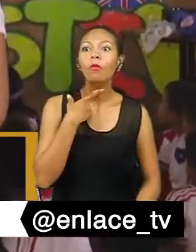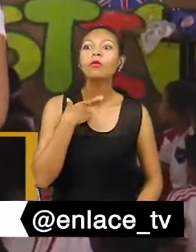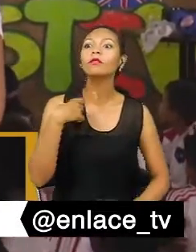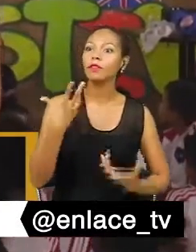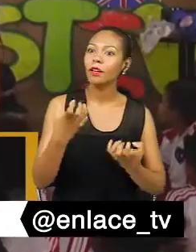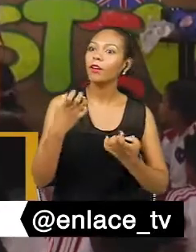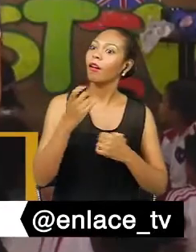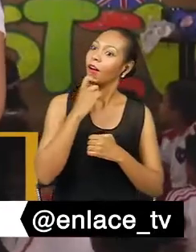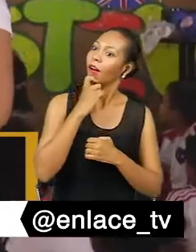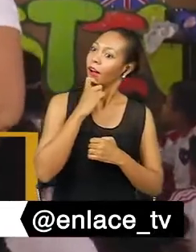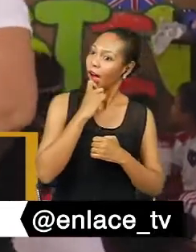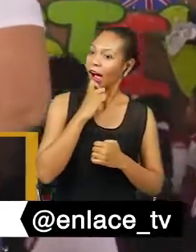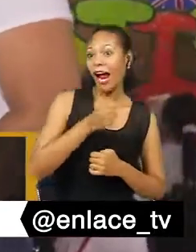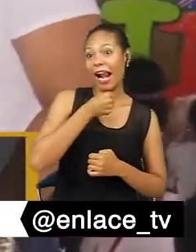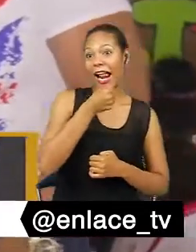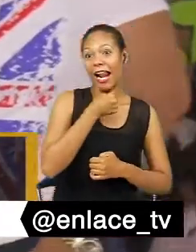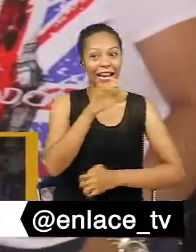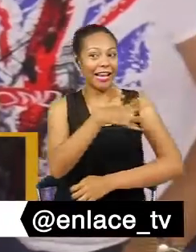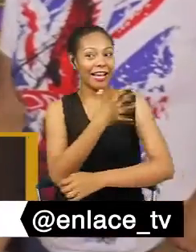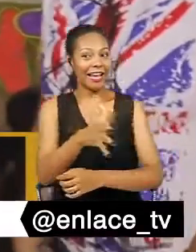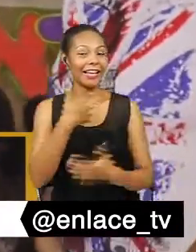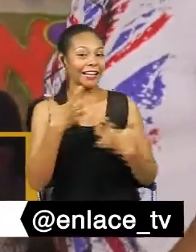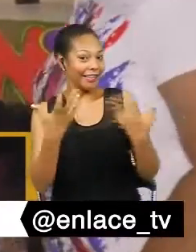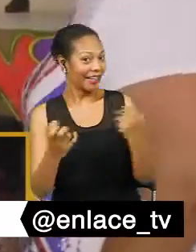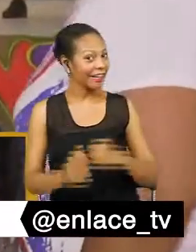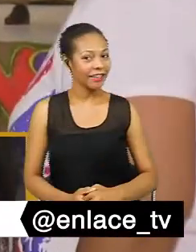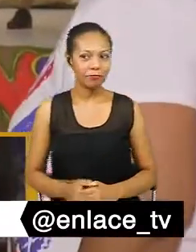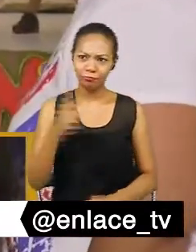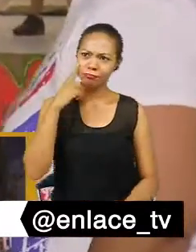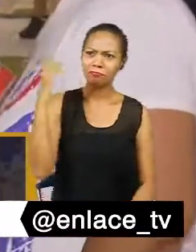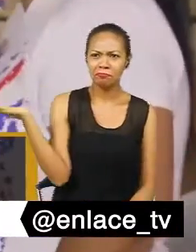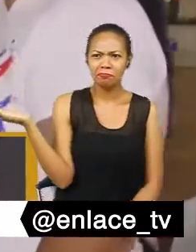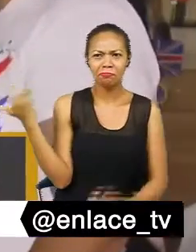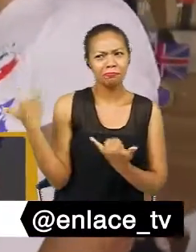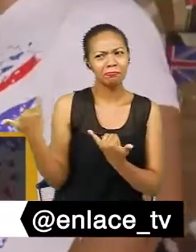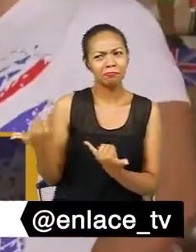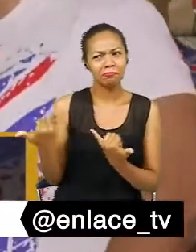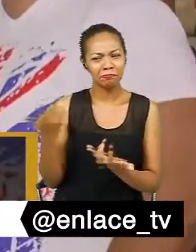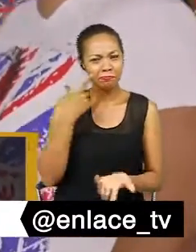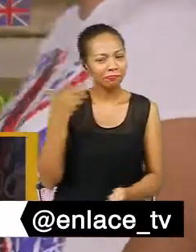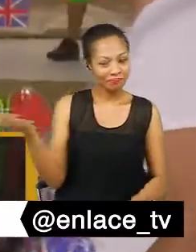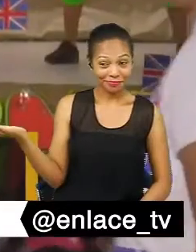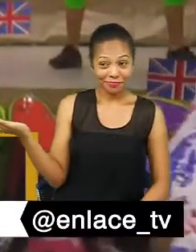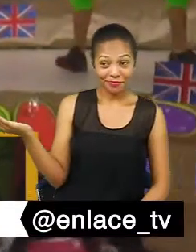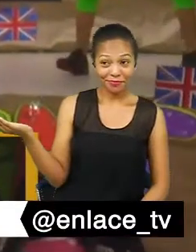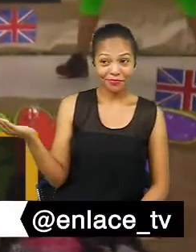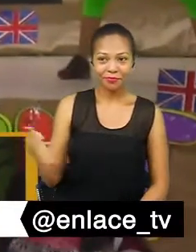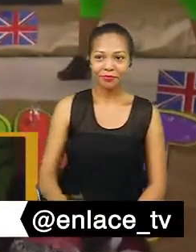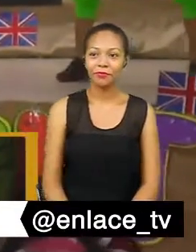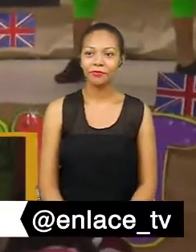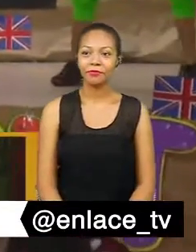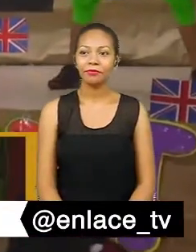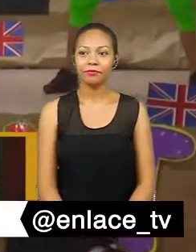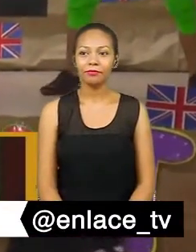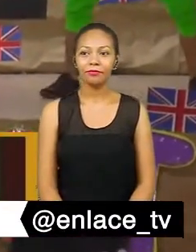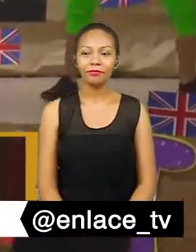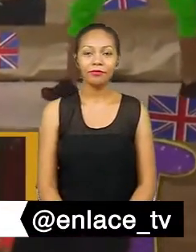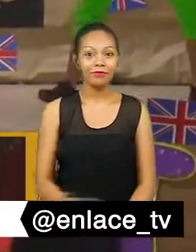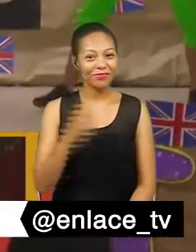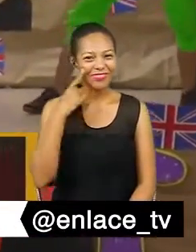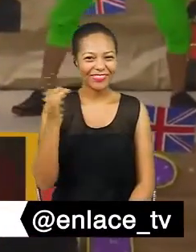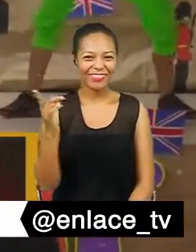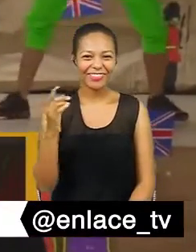cantar. Bueno, profe, muchísimas gracias. Vamos a mostrarles precisamente lo que está ocurriendo en este momento. Aquí al fondo, están ustedes viendo a los